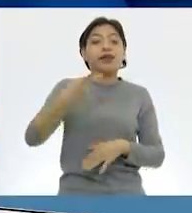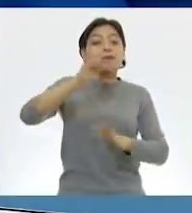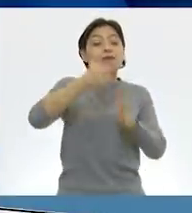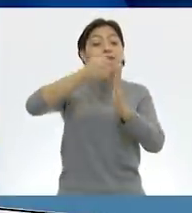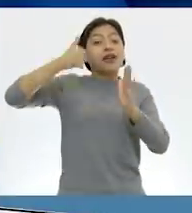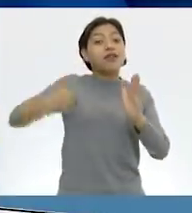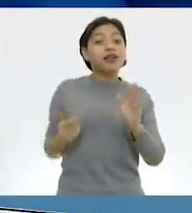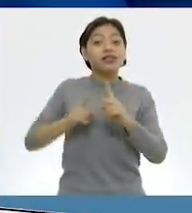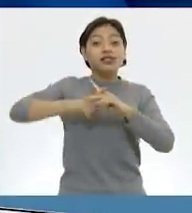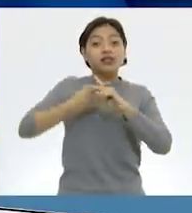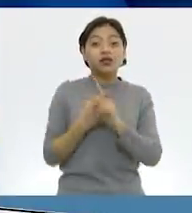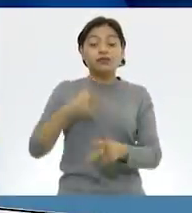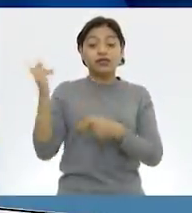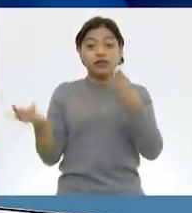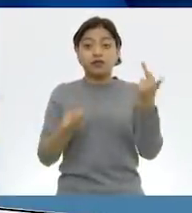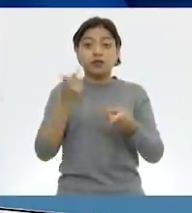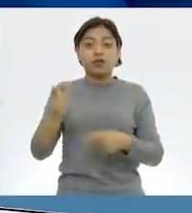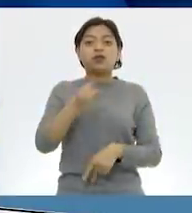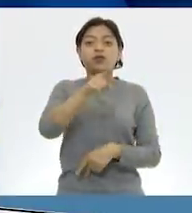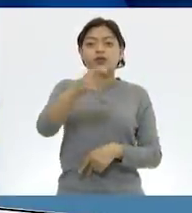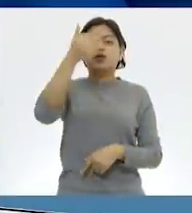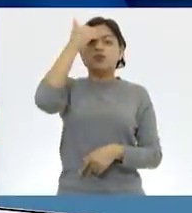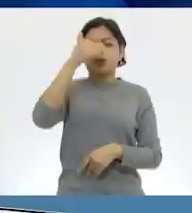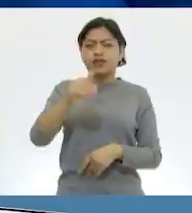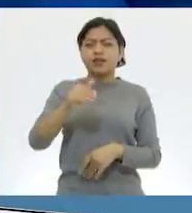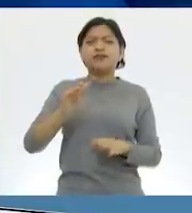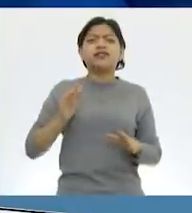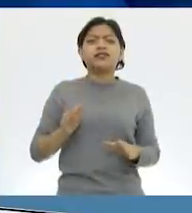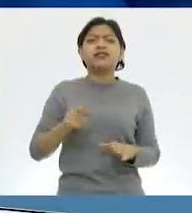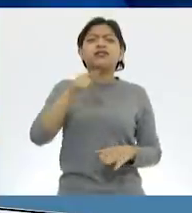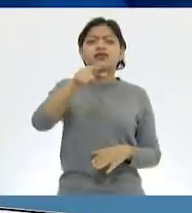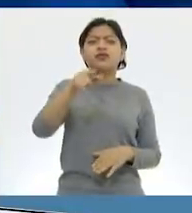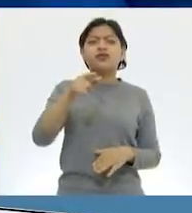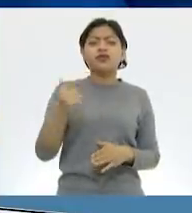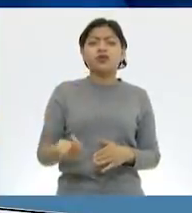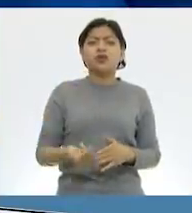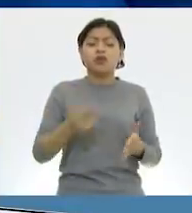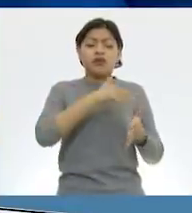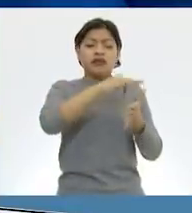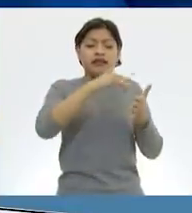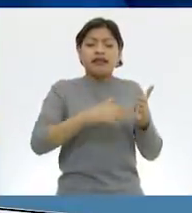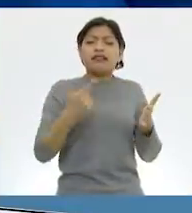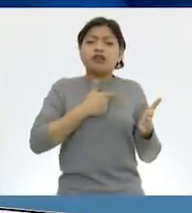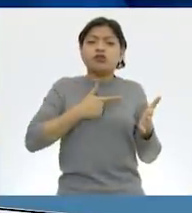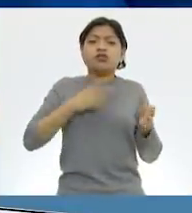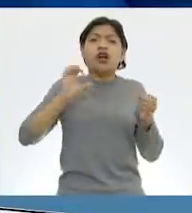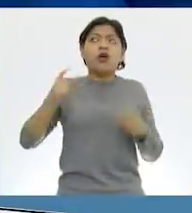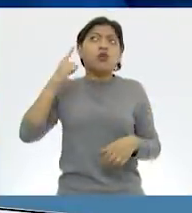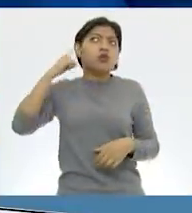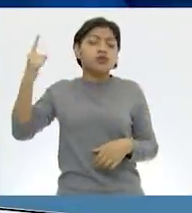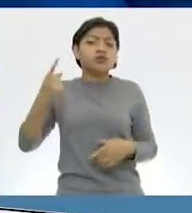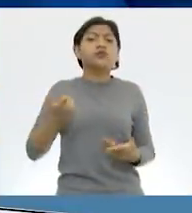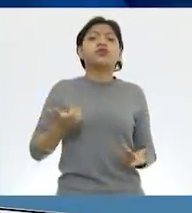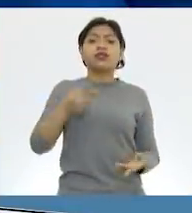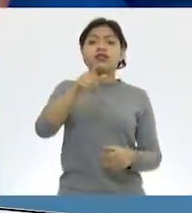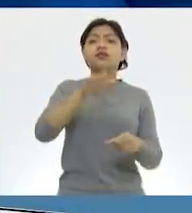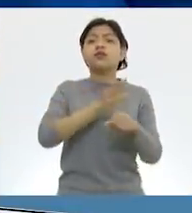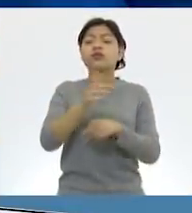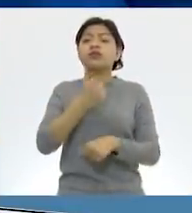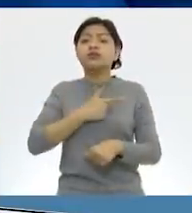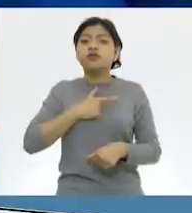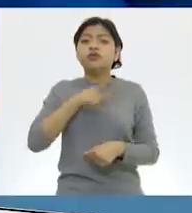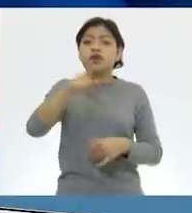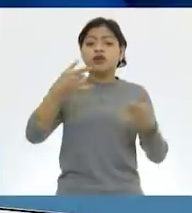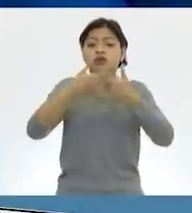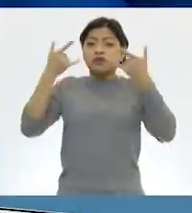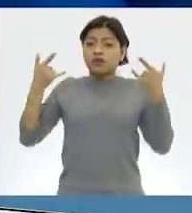antes de comenzar con las preguntas, quiero saber si te gusta que te lean o leer cuentos. Si sí, ¿qué tipo de